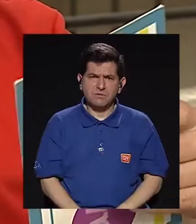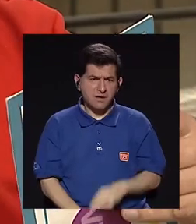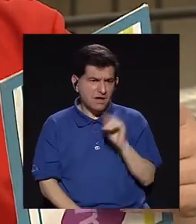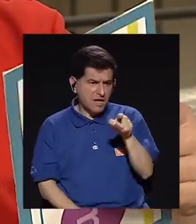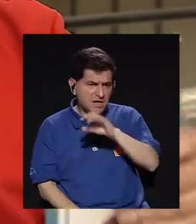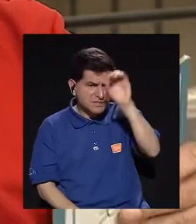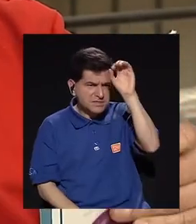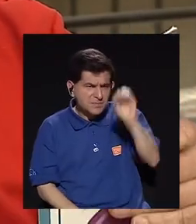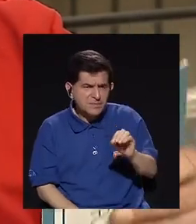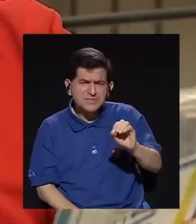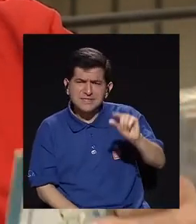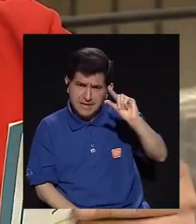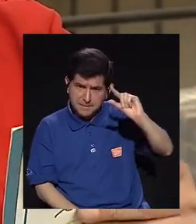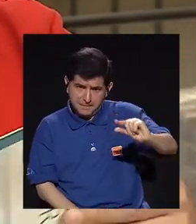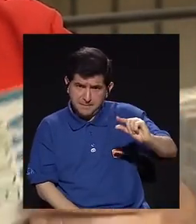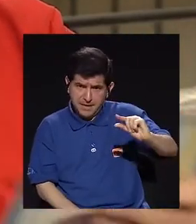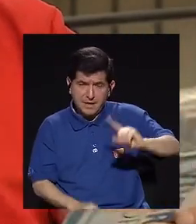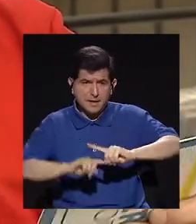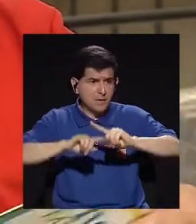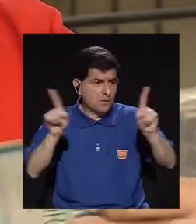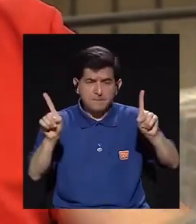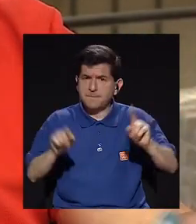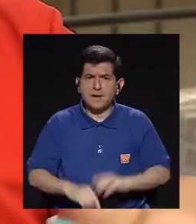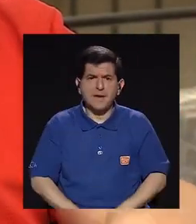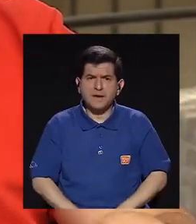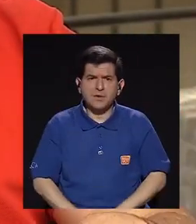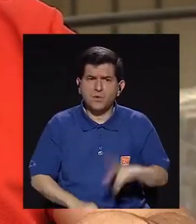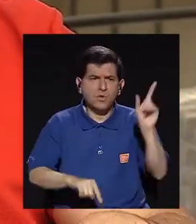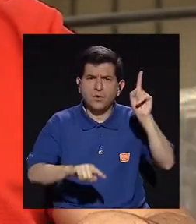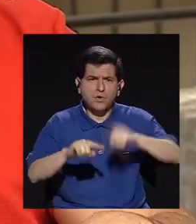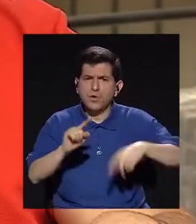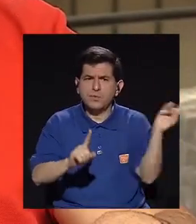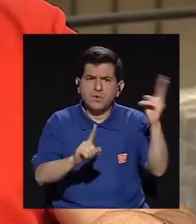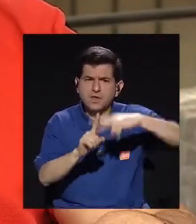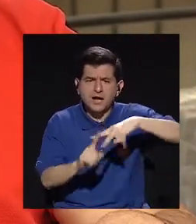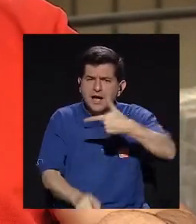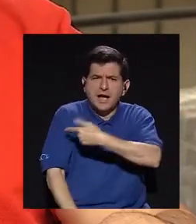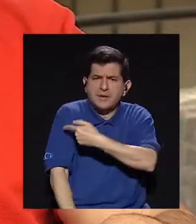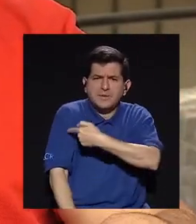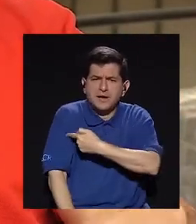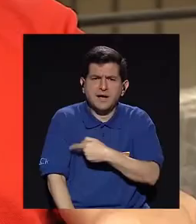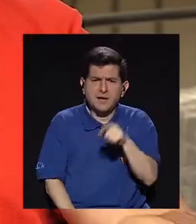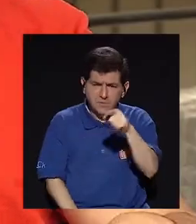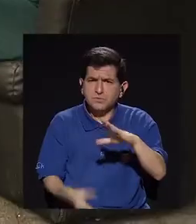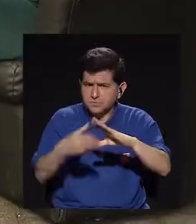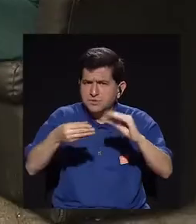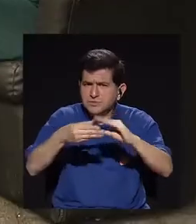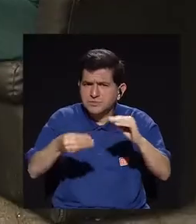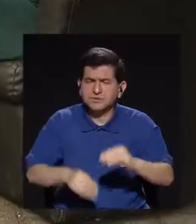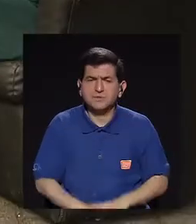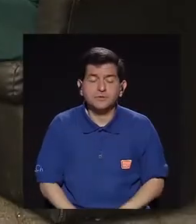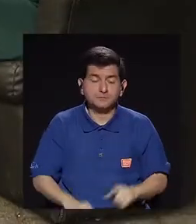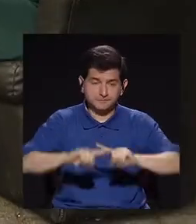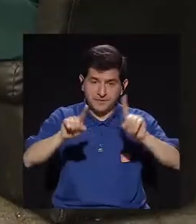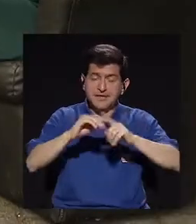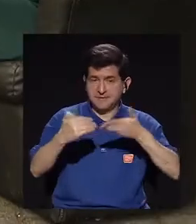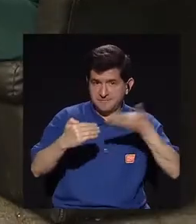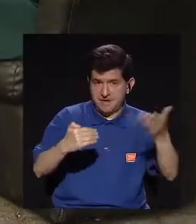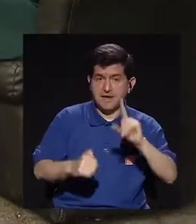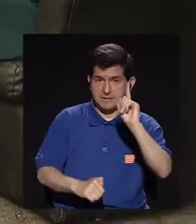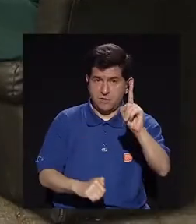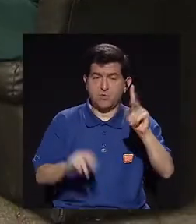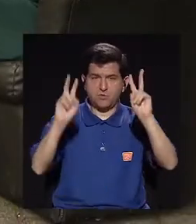ese porcentaje pequeño no logre la vacunación a raíz de esto que usted estaba comentando? Sí, hay varios aspectos.